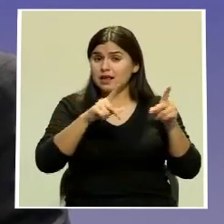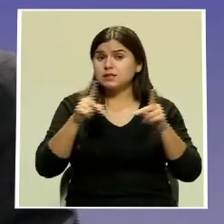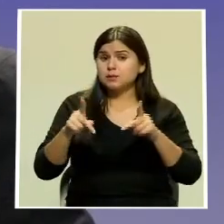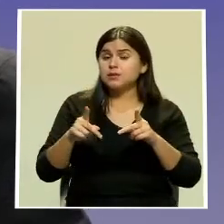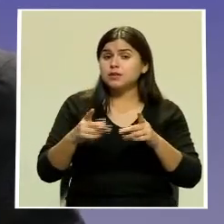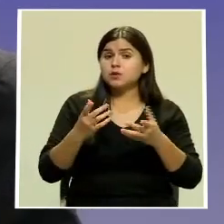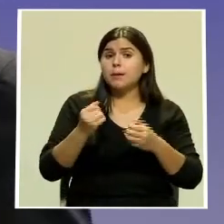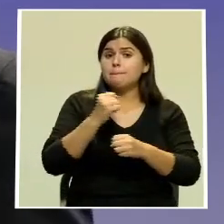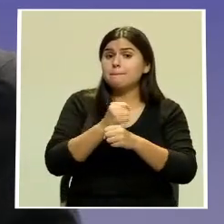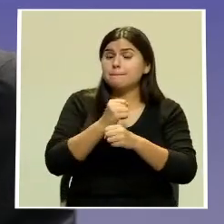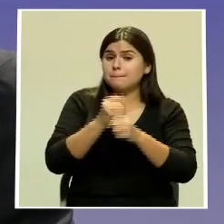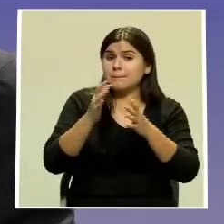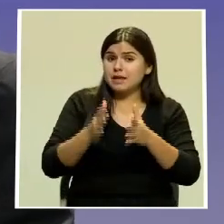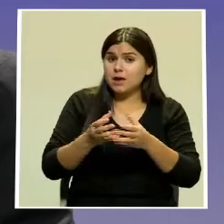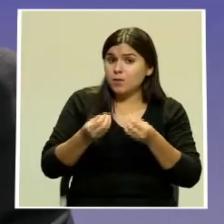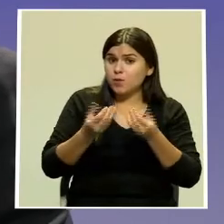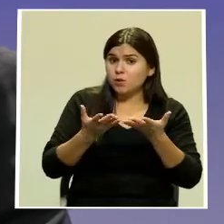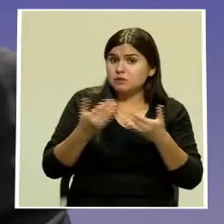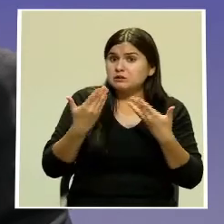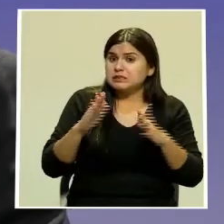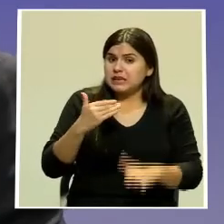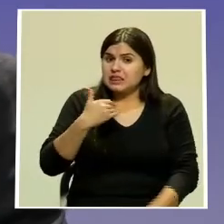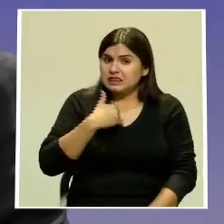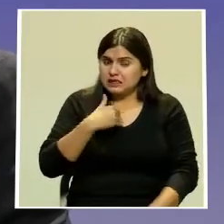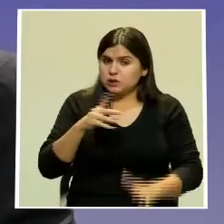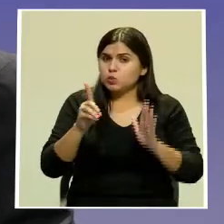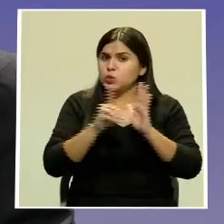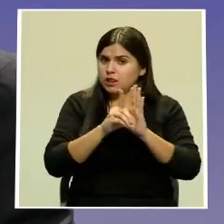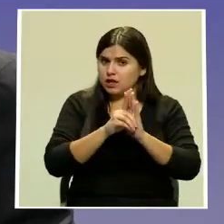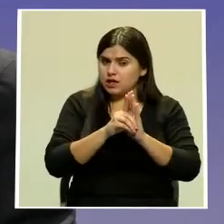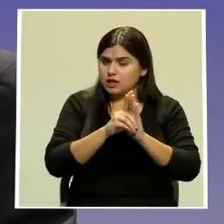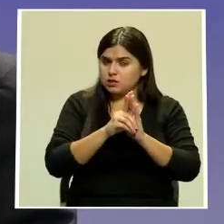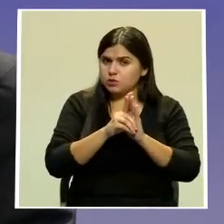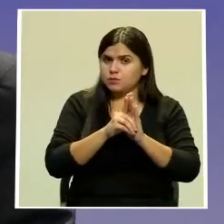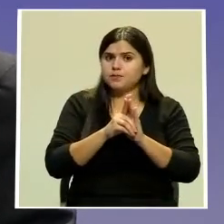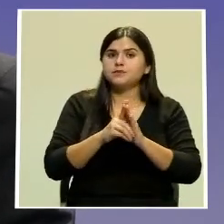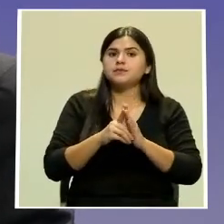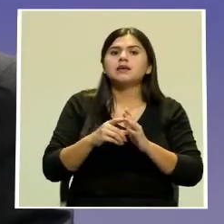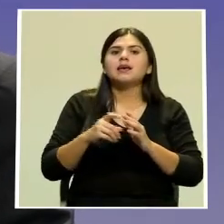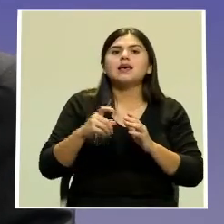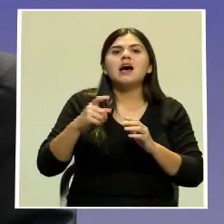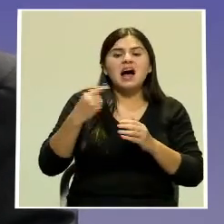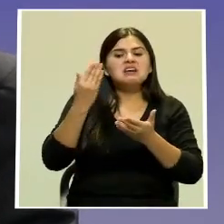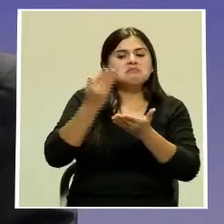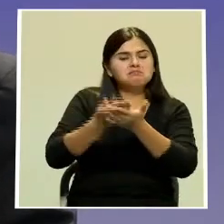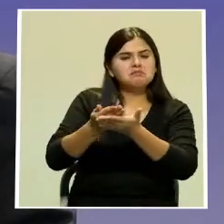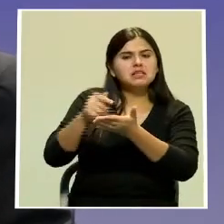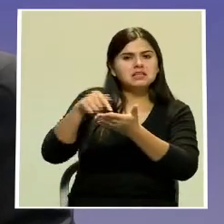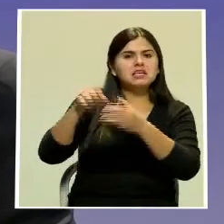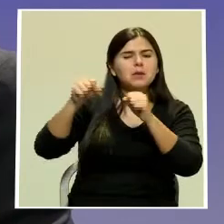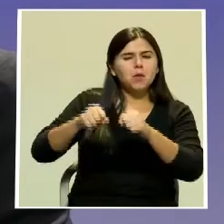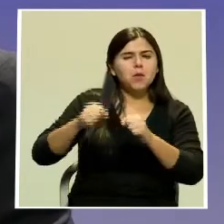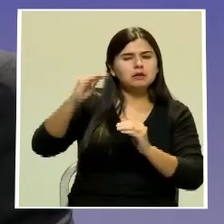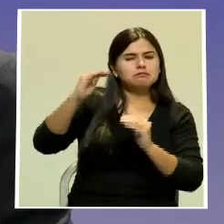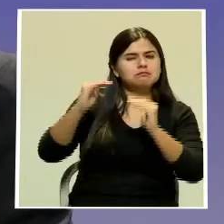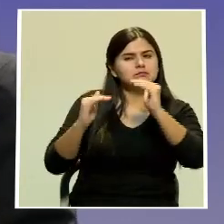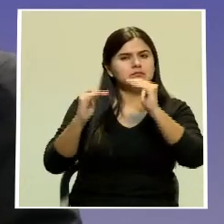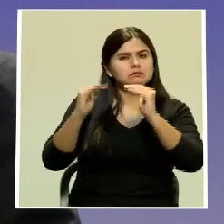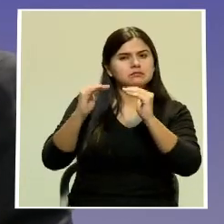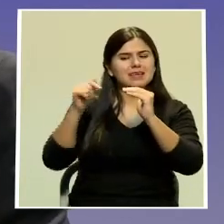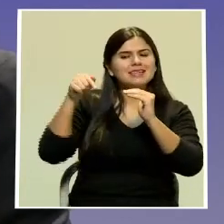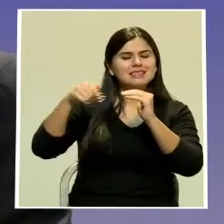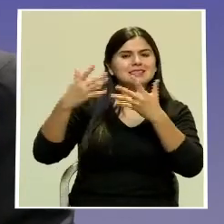forma, tienen ya sus digamos, derechos adquiridos en ese sentido. Hay planteamientos para que se pueda nivelar y para que a partir